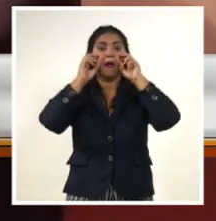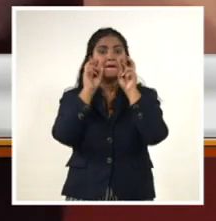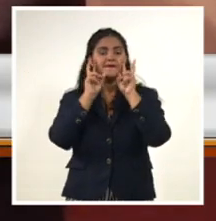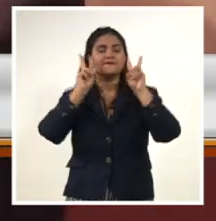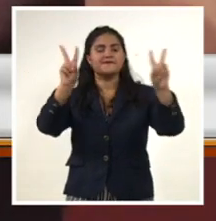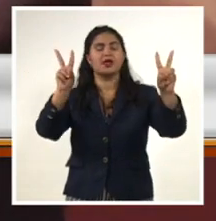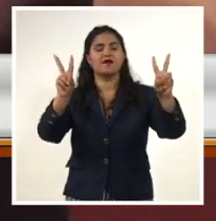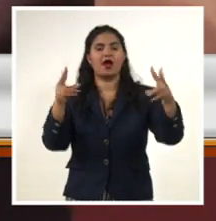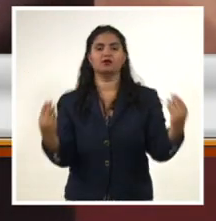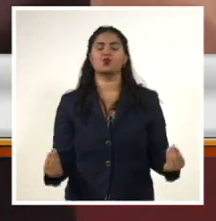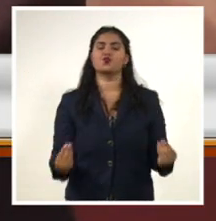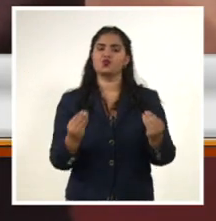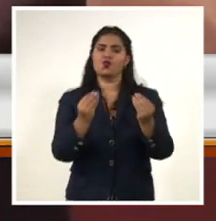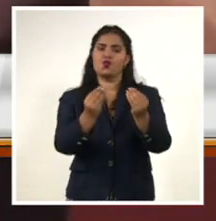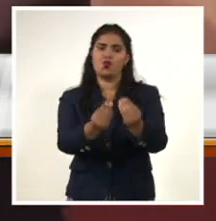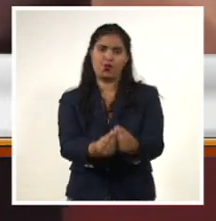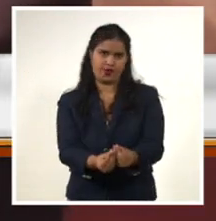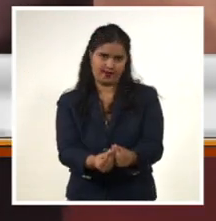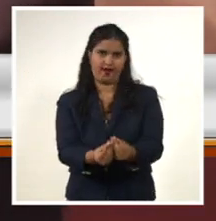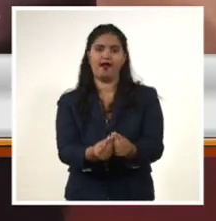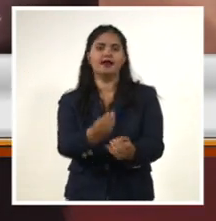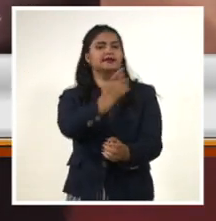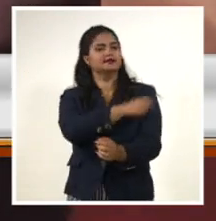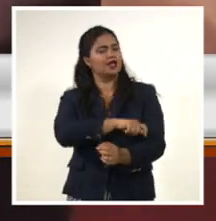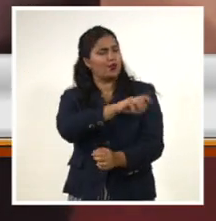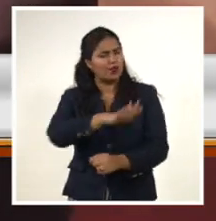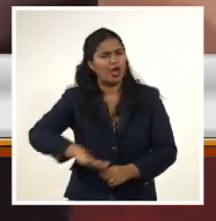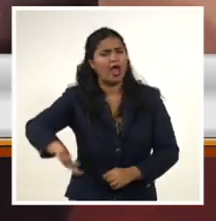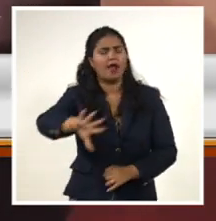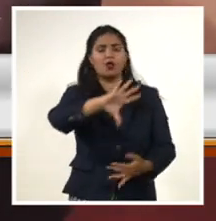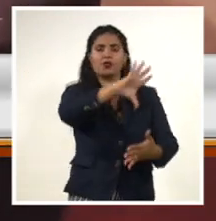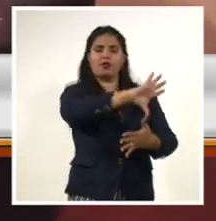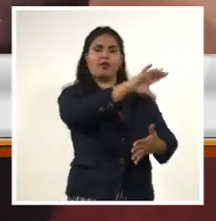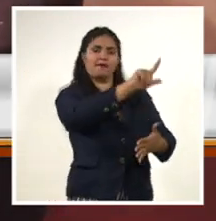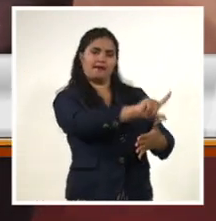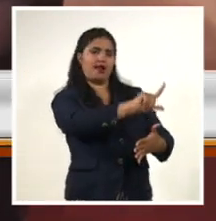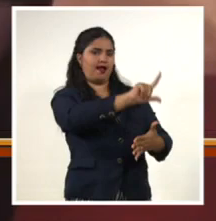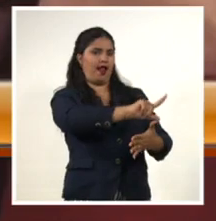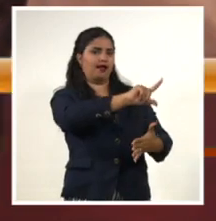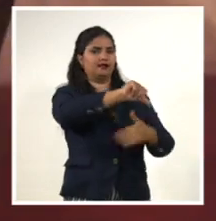¡Viva la unidad antiimperialista de todos los pueblos de América Latina!